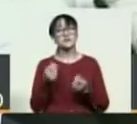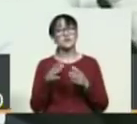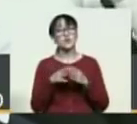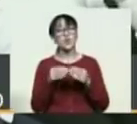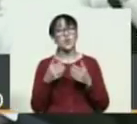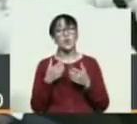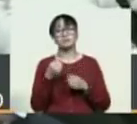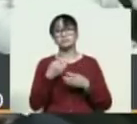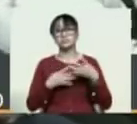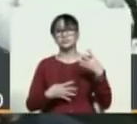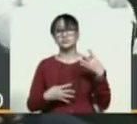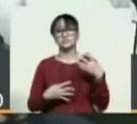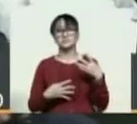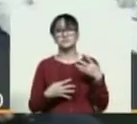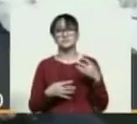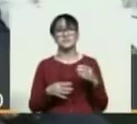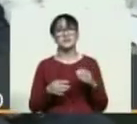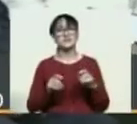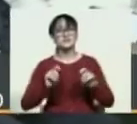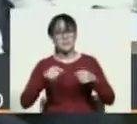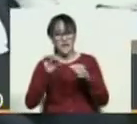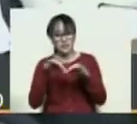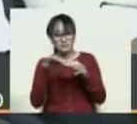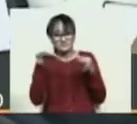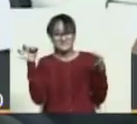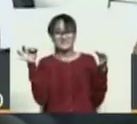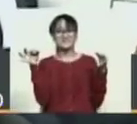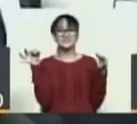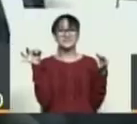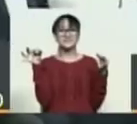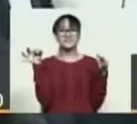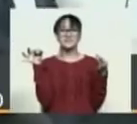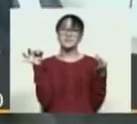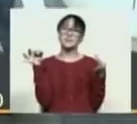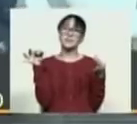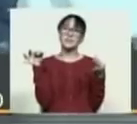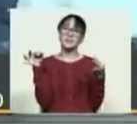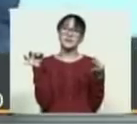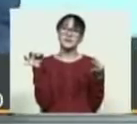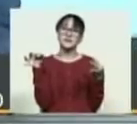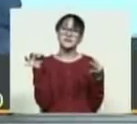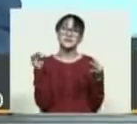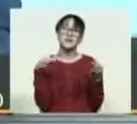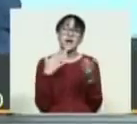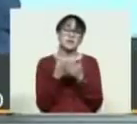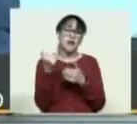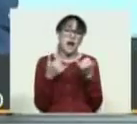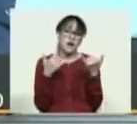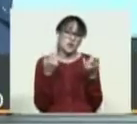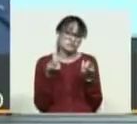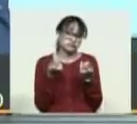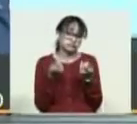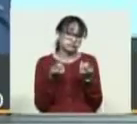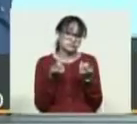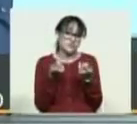productos. Desde un cordón de zapatos hasta un carro último modelo.